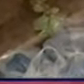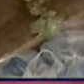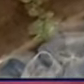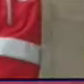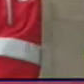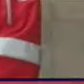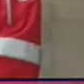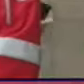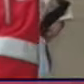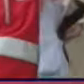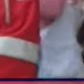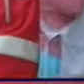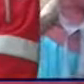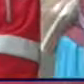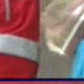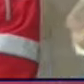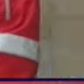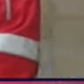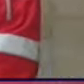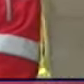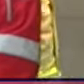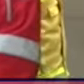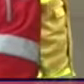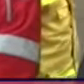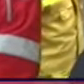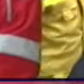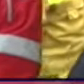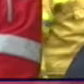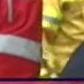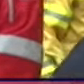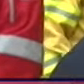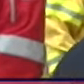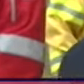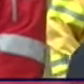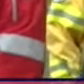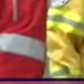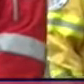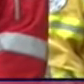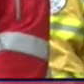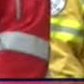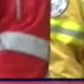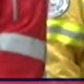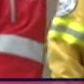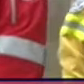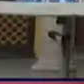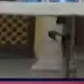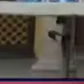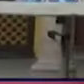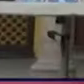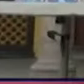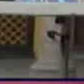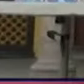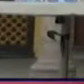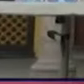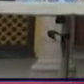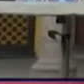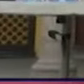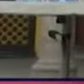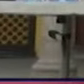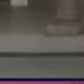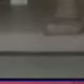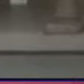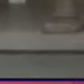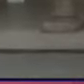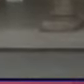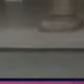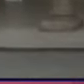La labor que se ha empezado el día de ayer ha sido muy buena, imagínense los resultados, nos han empezado a llegar colirios, las farmacias, junto con